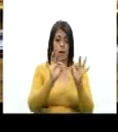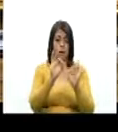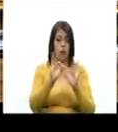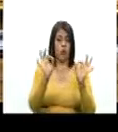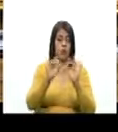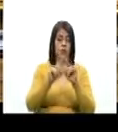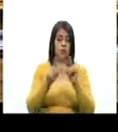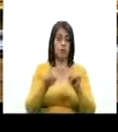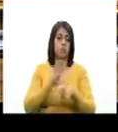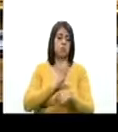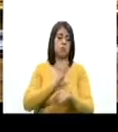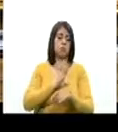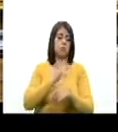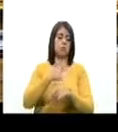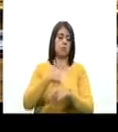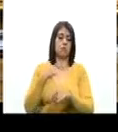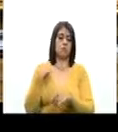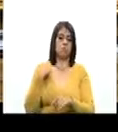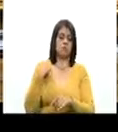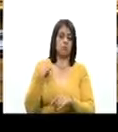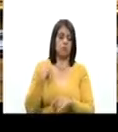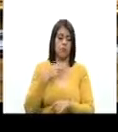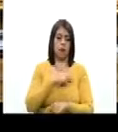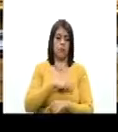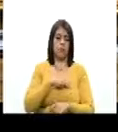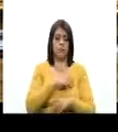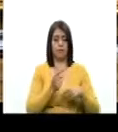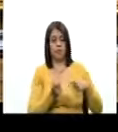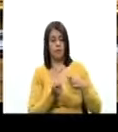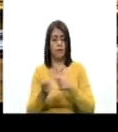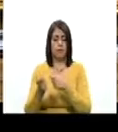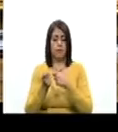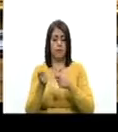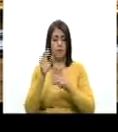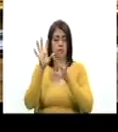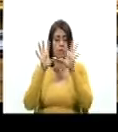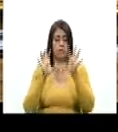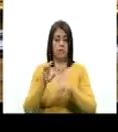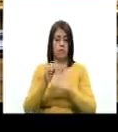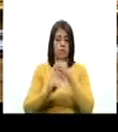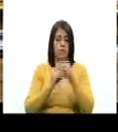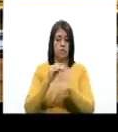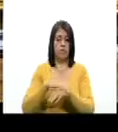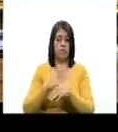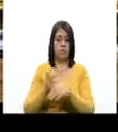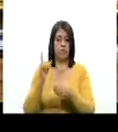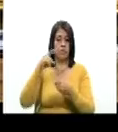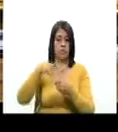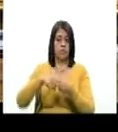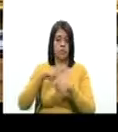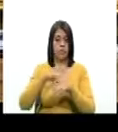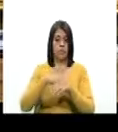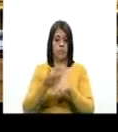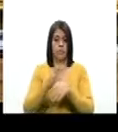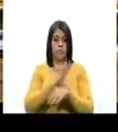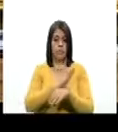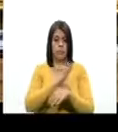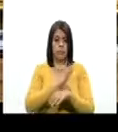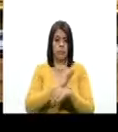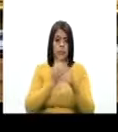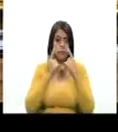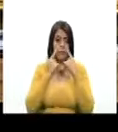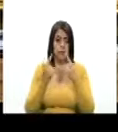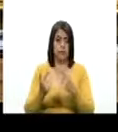pero que se arrogan la misión de atacar países y de intentar dominarlos, que porque sean dueños